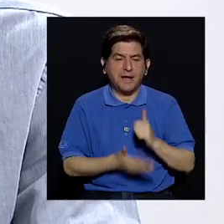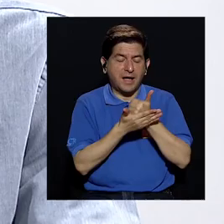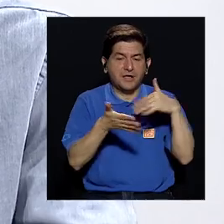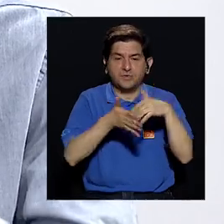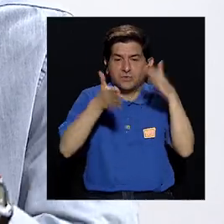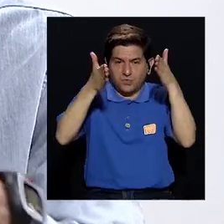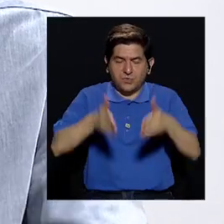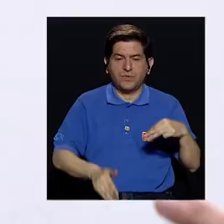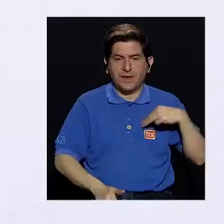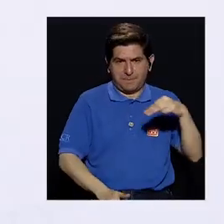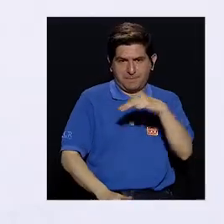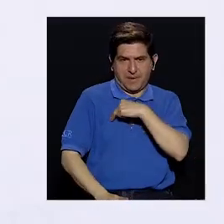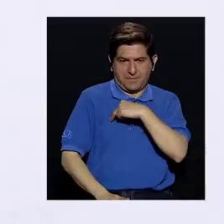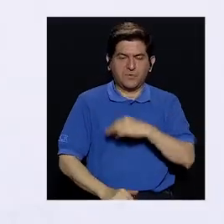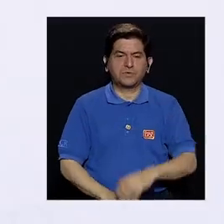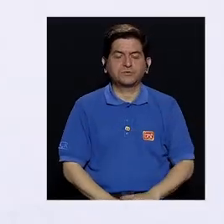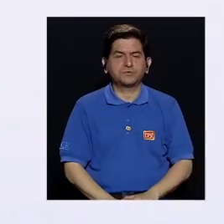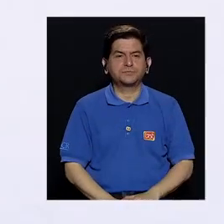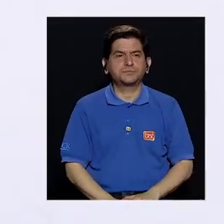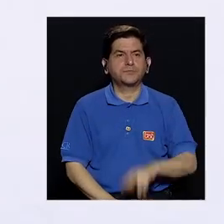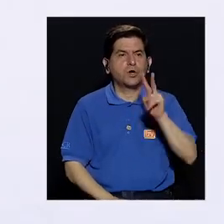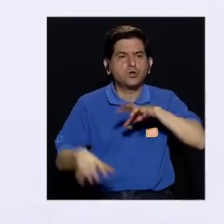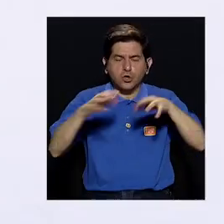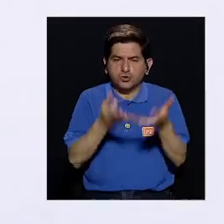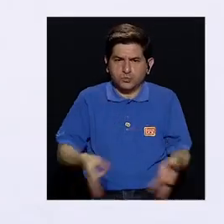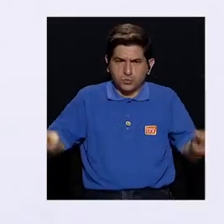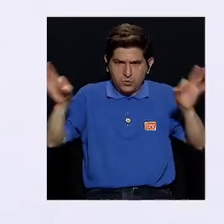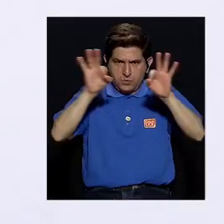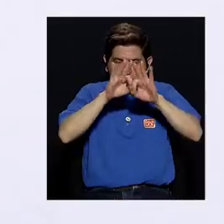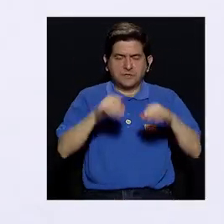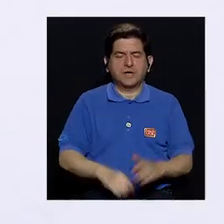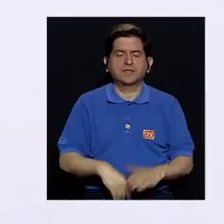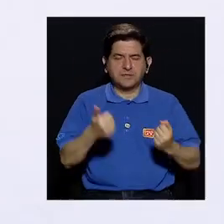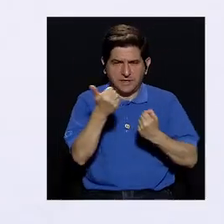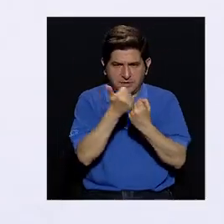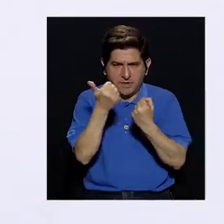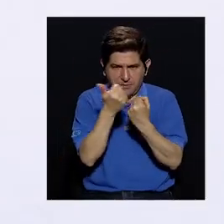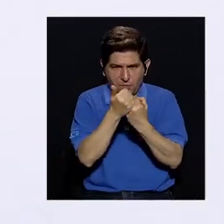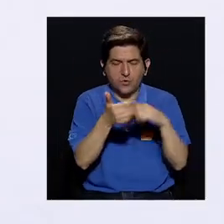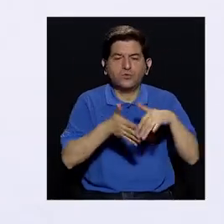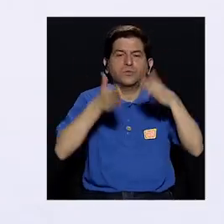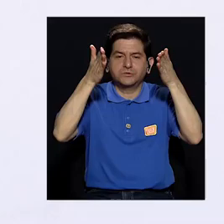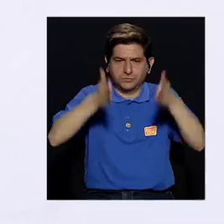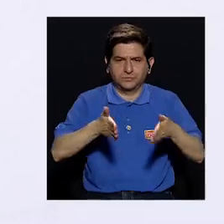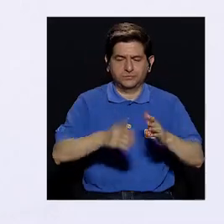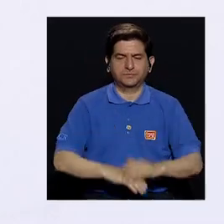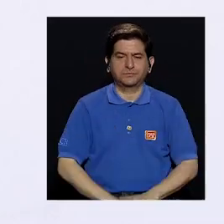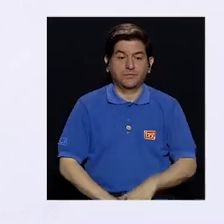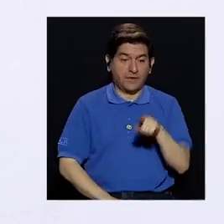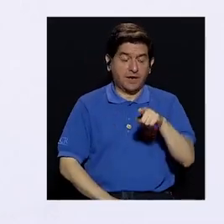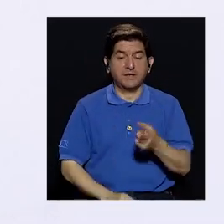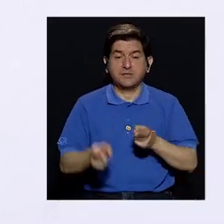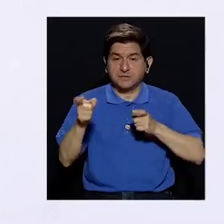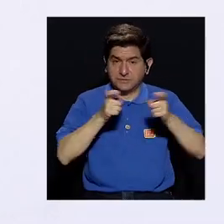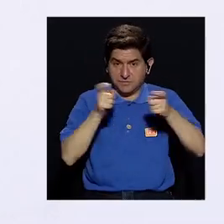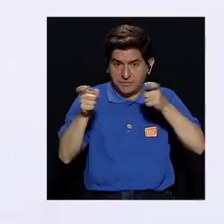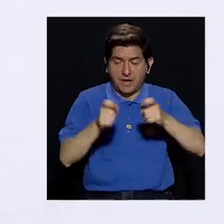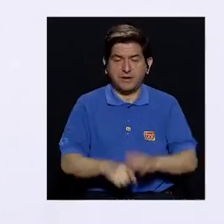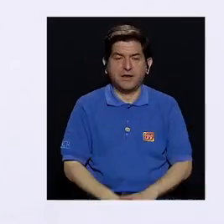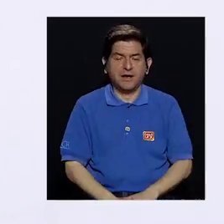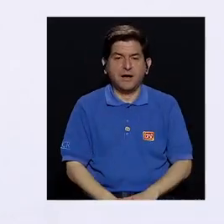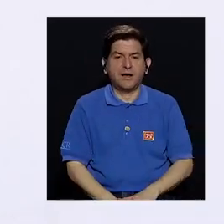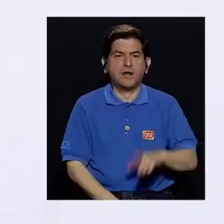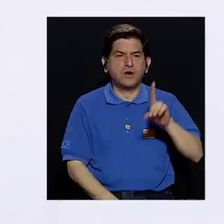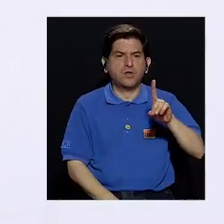estudiantes miembros de relave si 12 aquí es importante son los apoyos esos para estudiantes esos los manejamos el